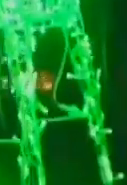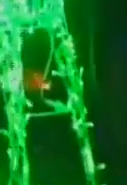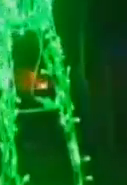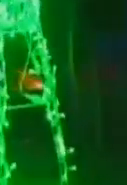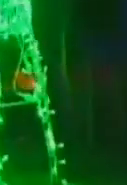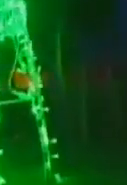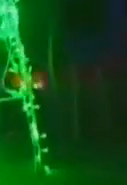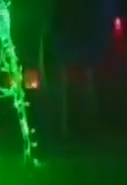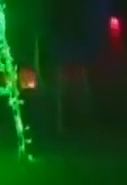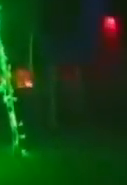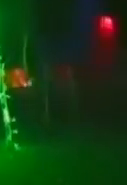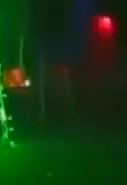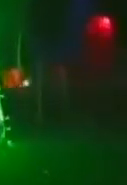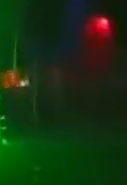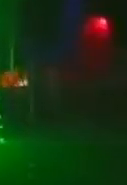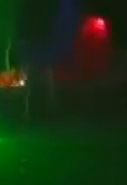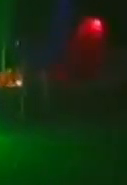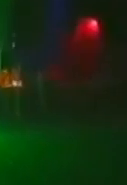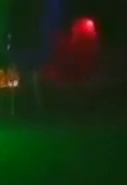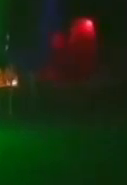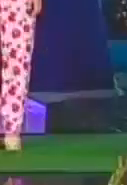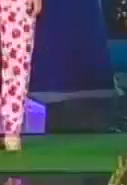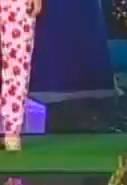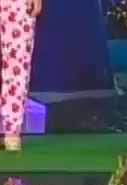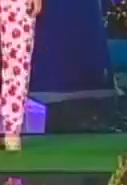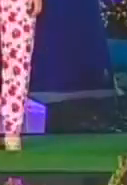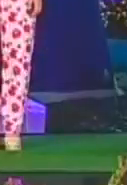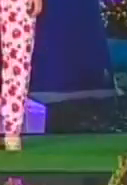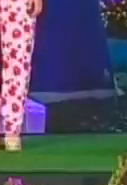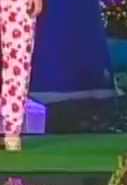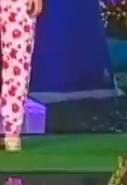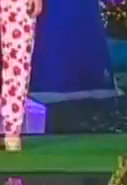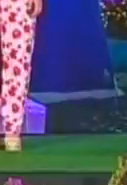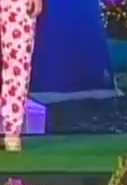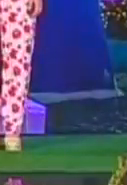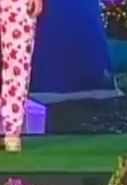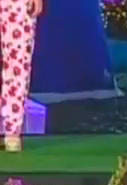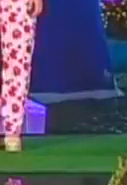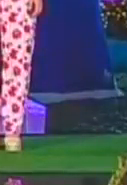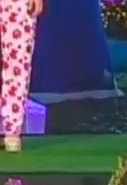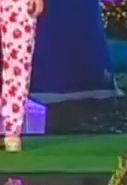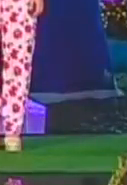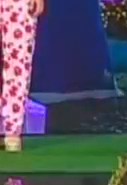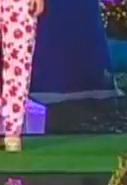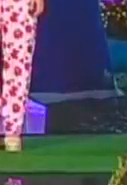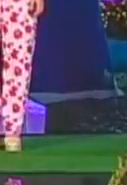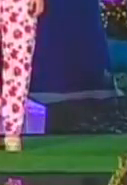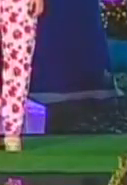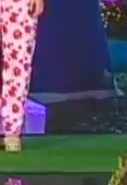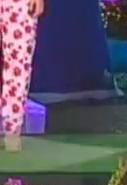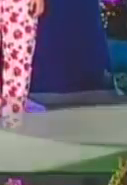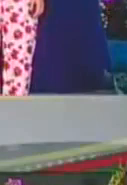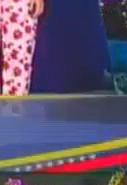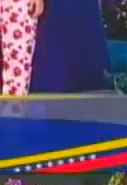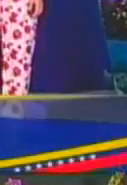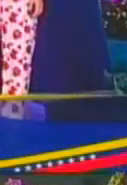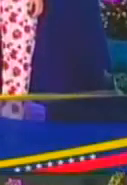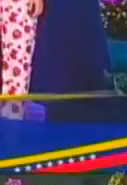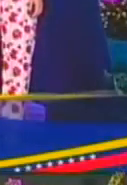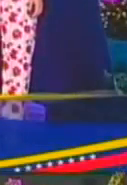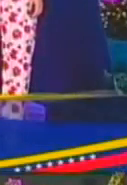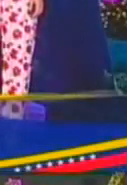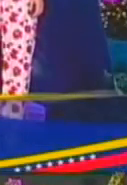acá en la zona norte, pero también allá en el oeste de Maracaibo, con la Plaza Curva de Molina, con la Plaza Bolívar del Oeste, en